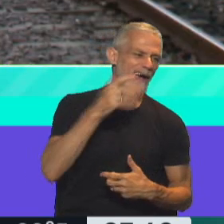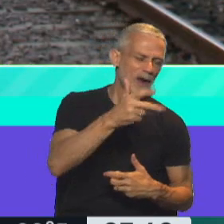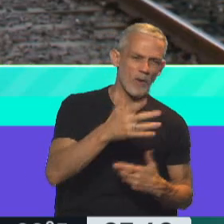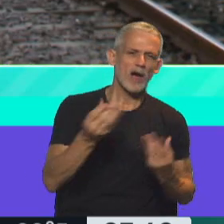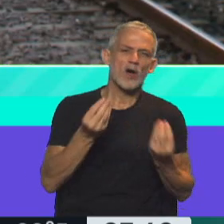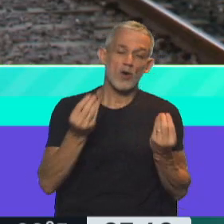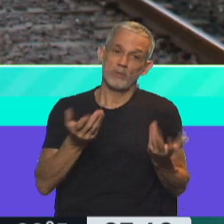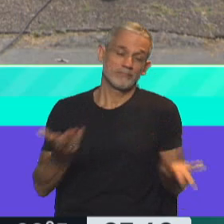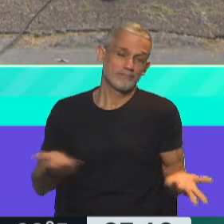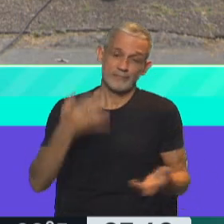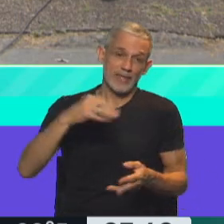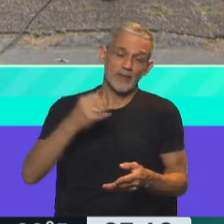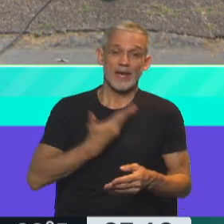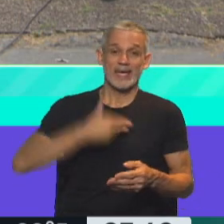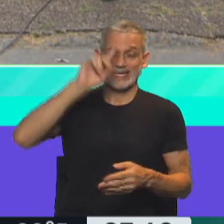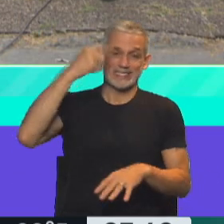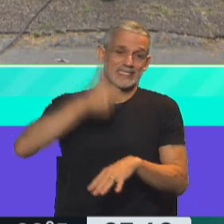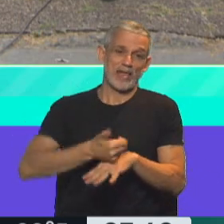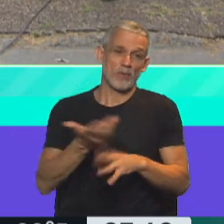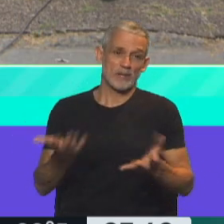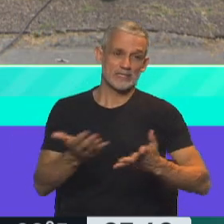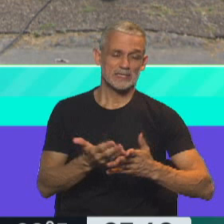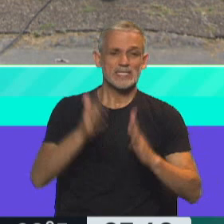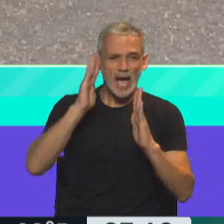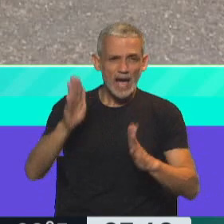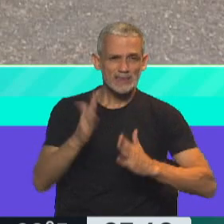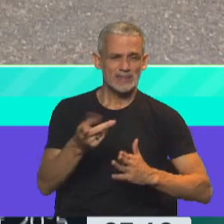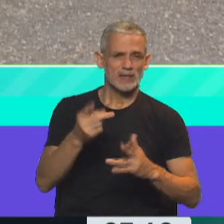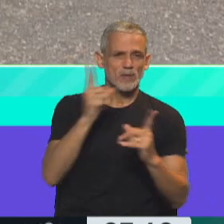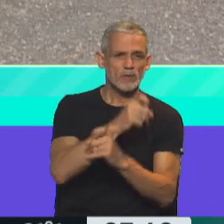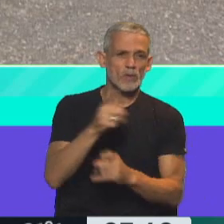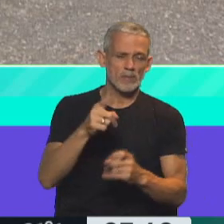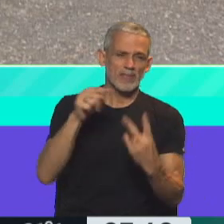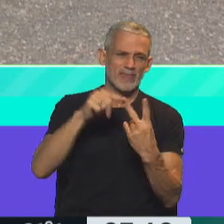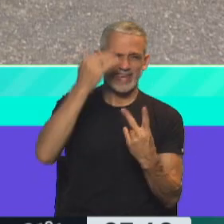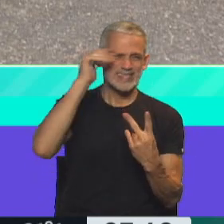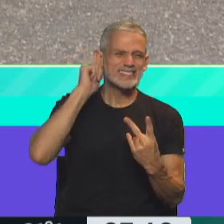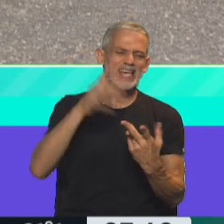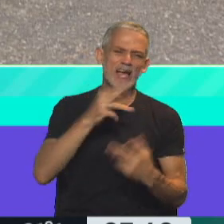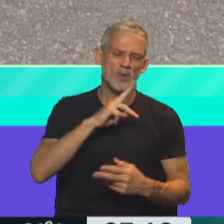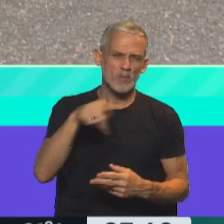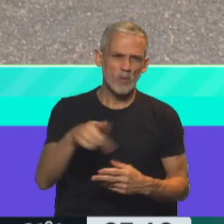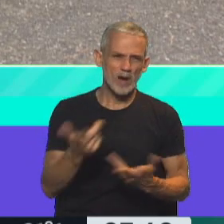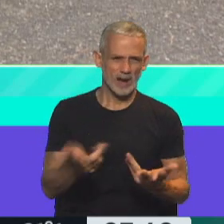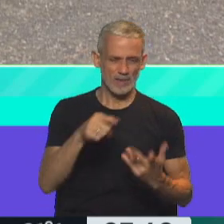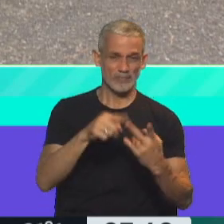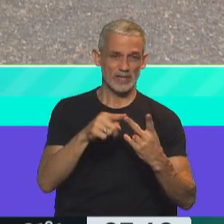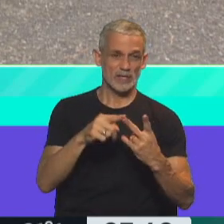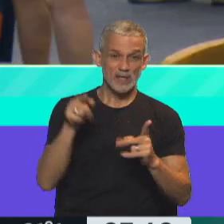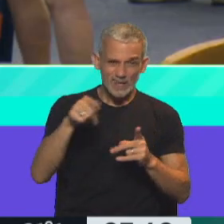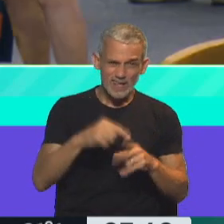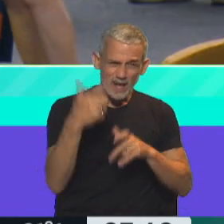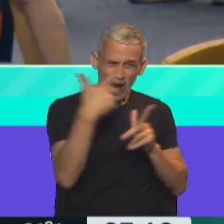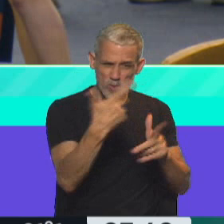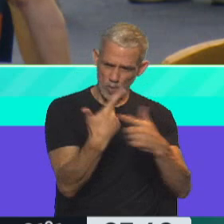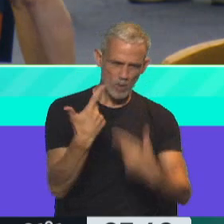que eso ocurra, tiene que haber un Estado presente que atienda, por ejemplo, la circunstancia de esta chica de 15 años. Esta chica de 15 años estaba asaltando a